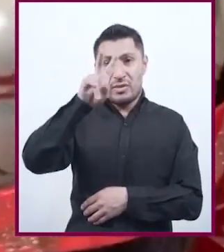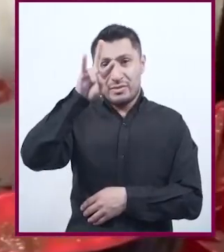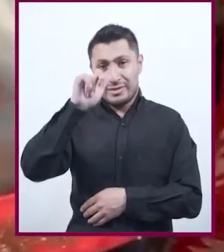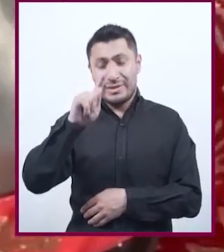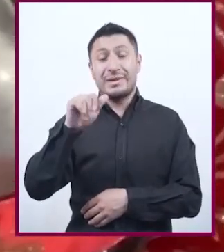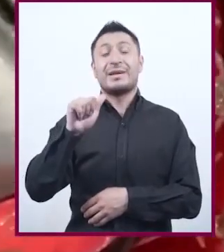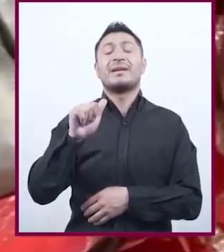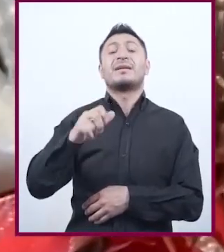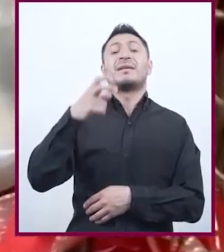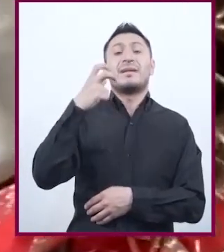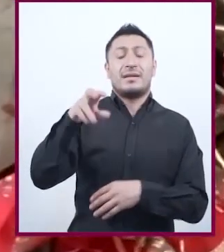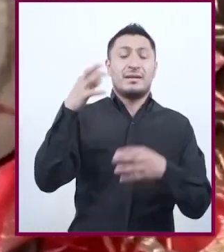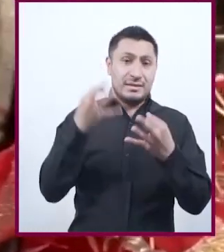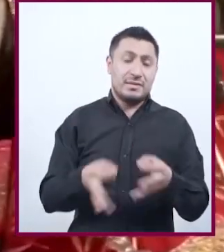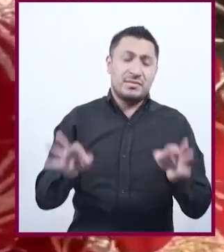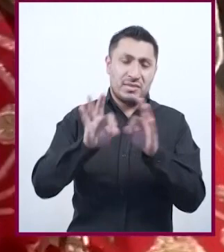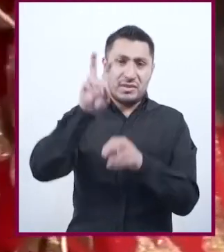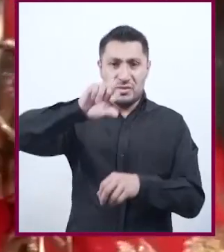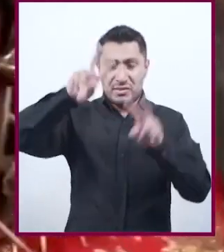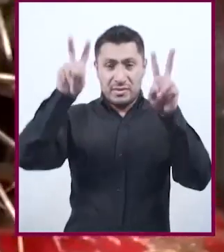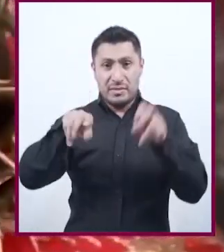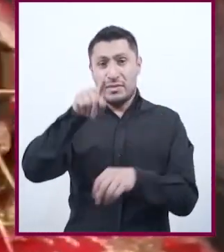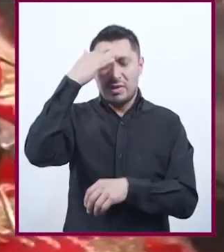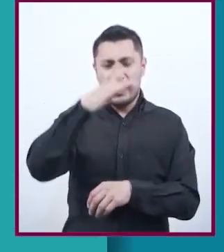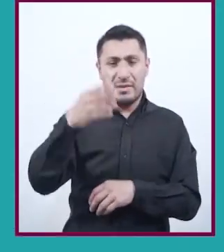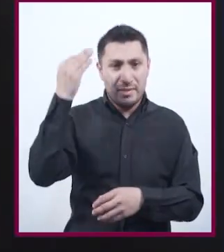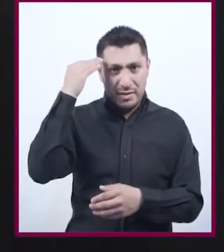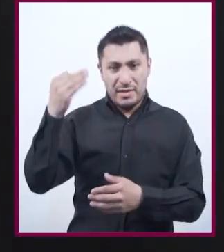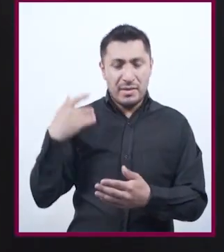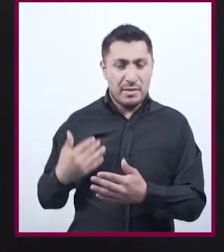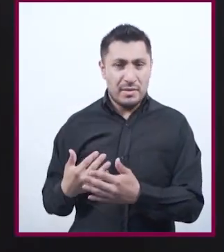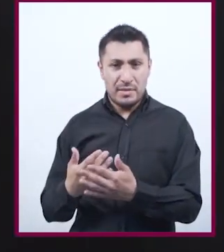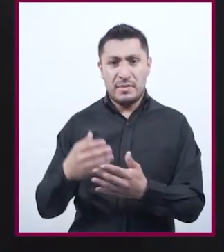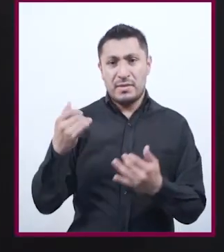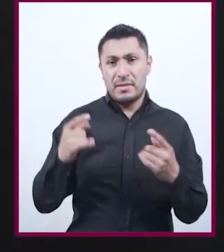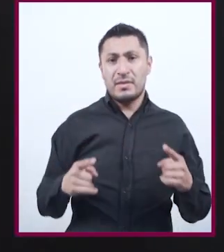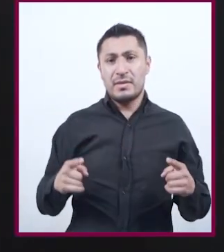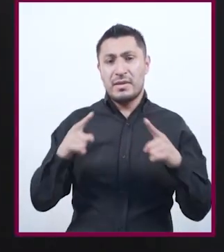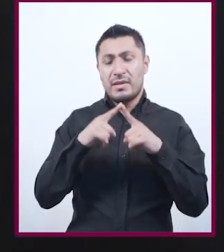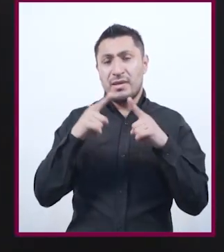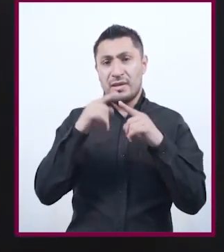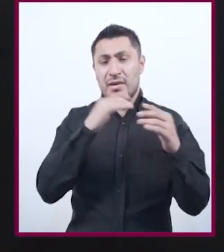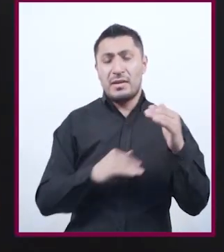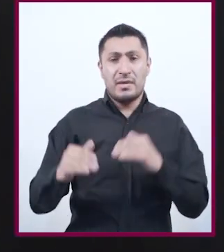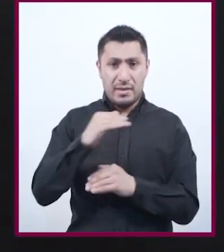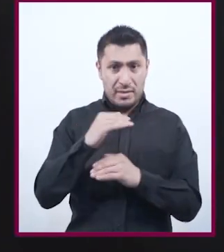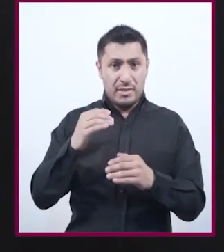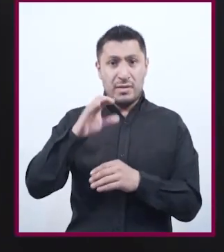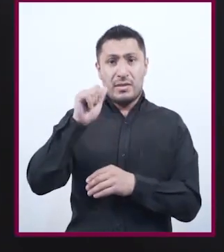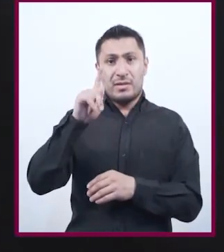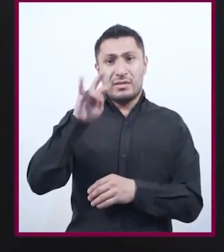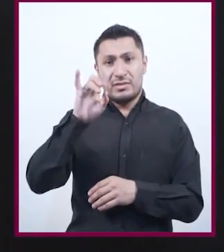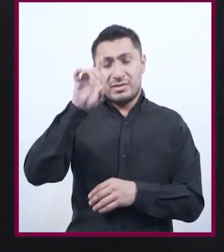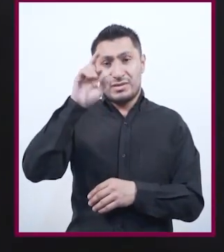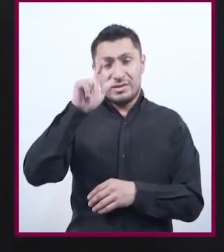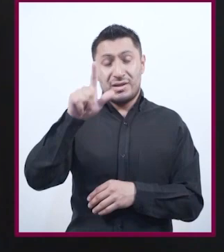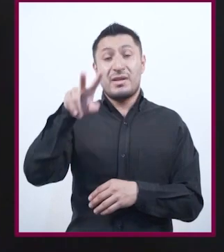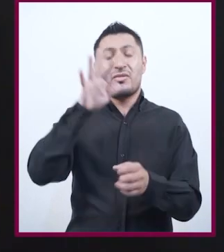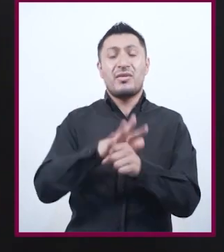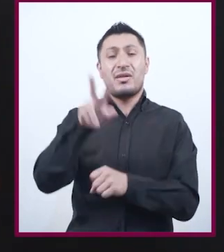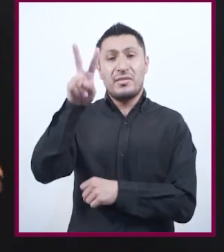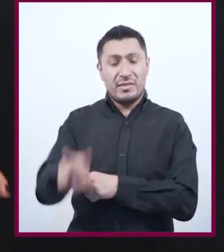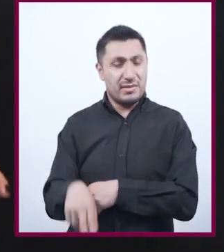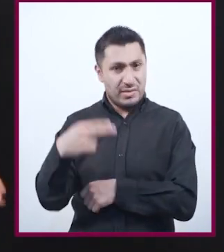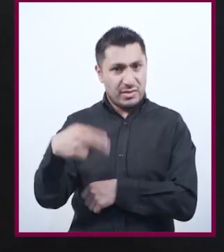que es el gran protagonista de nuestro tema. ¿Sabías que en tiempos recientes la iglesia fue elevada al rango de catedral y que su